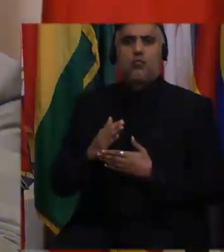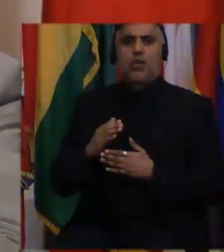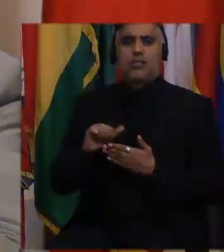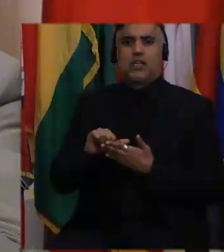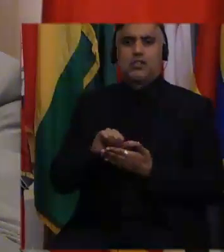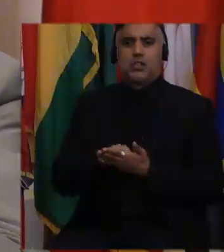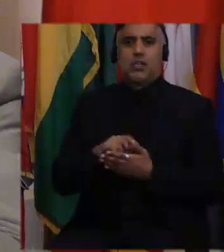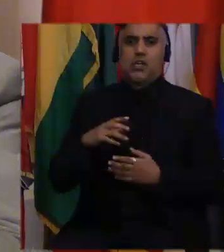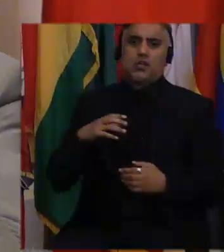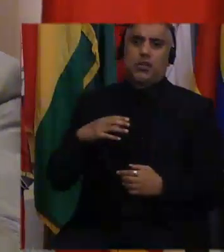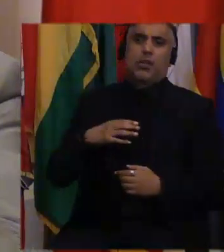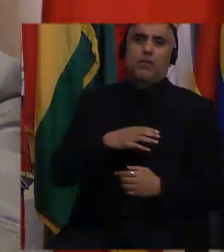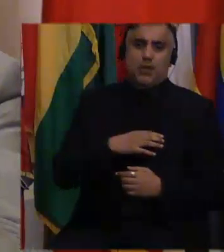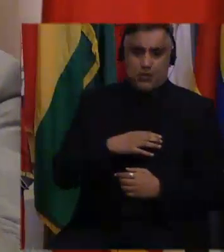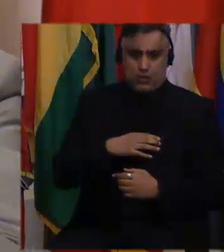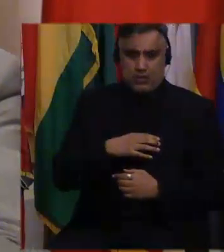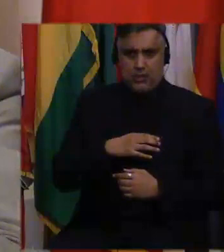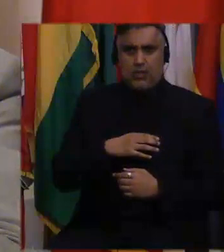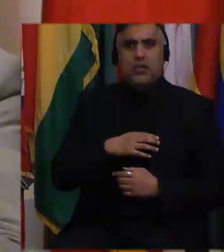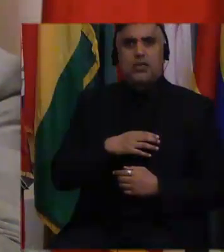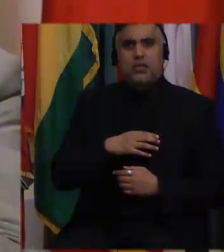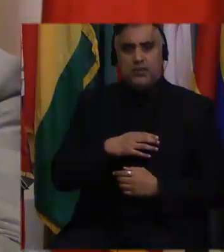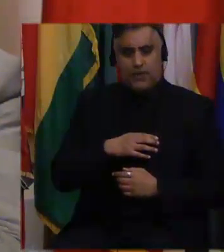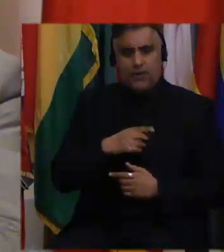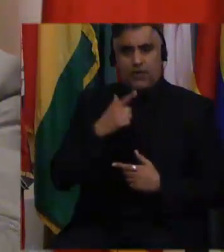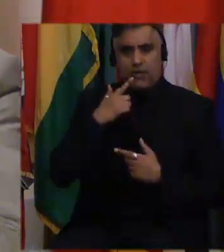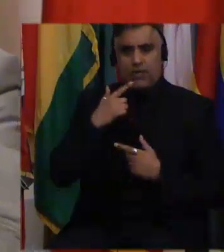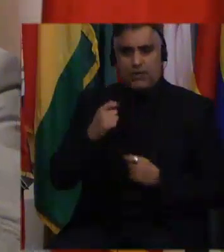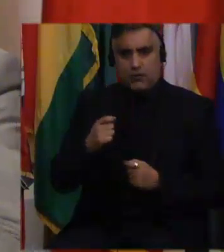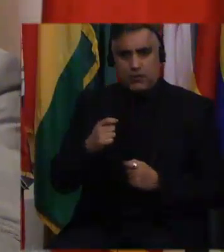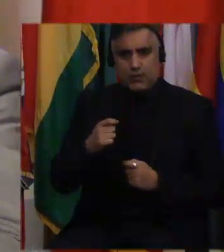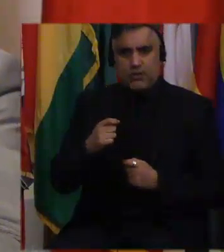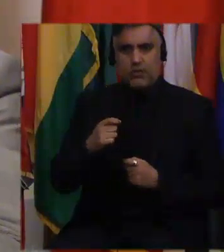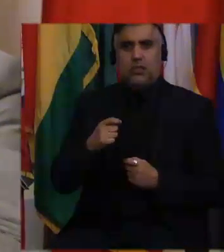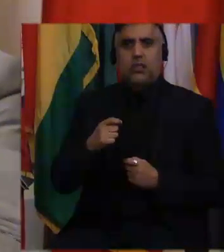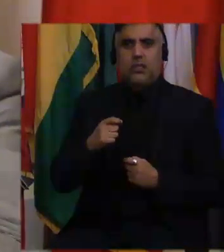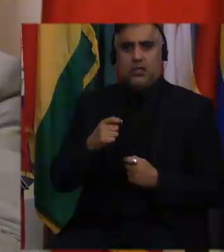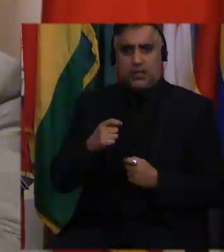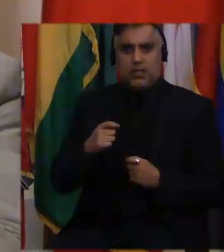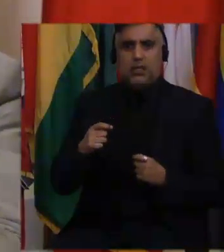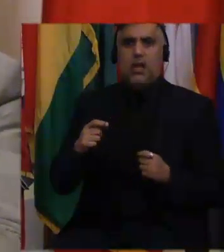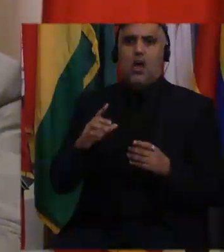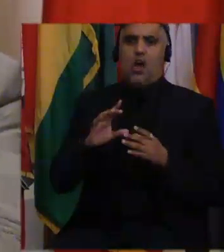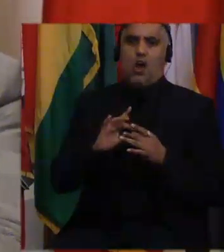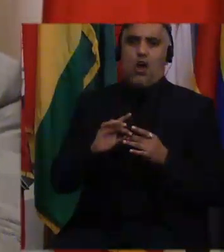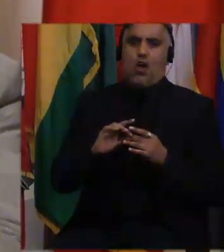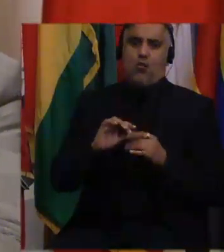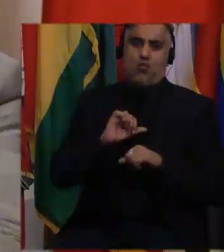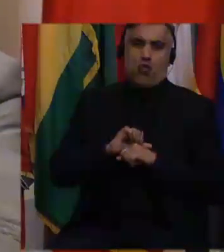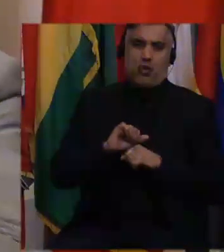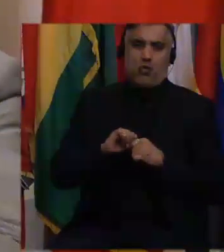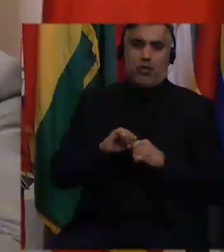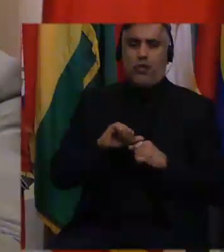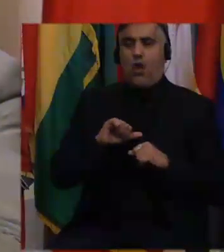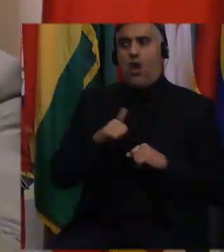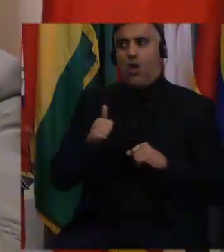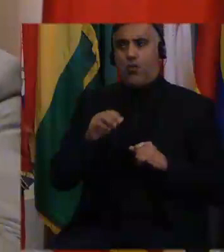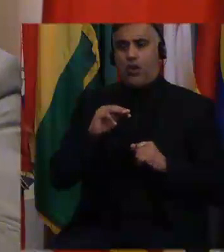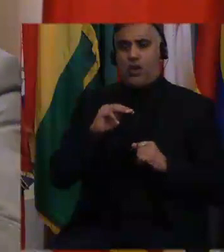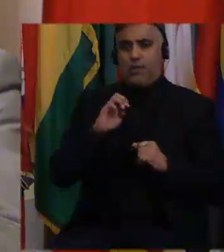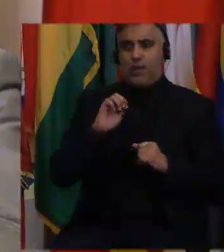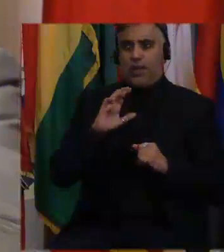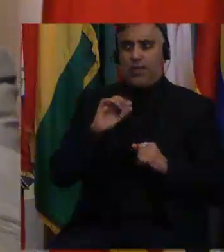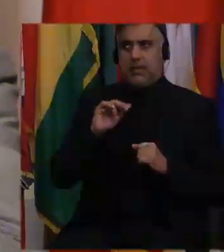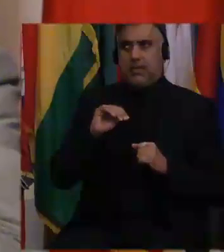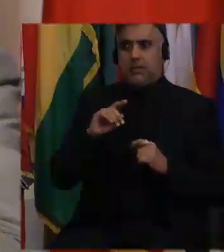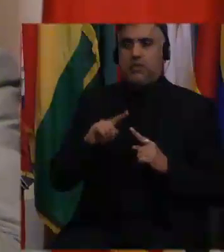Comisión tiene total interés de articularse con los demás mecanismos para hacer avanzar esa agenda.